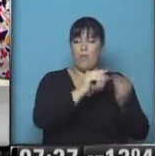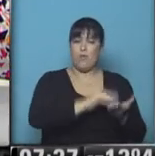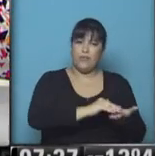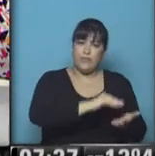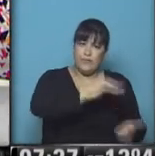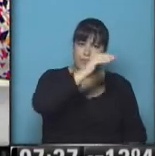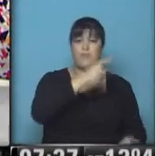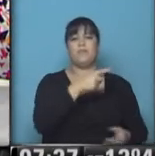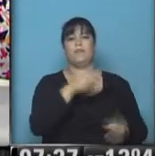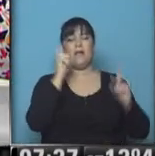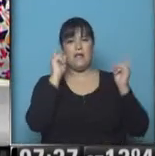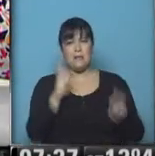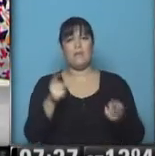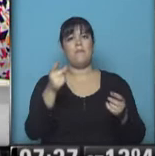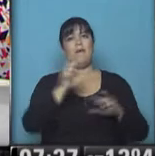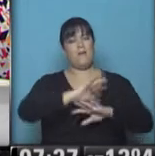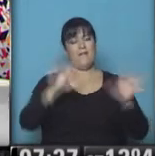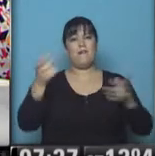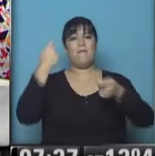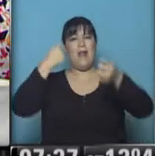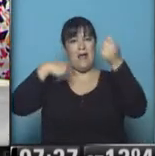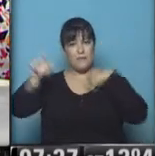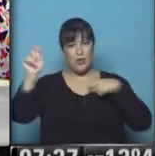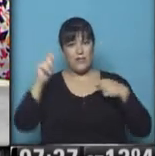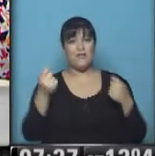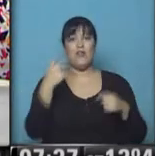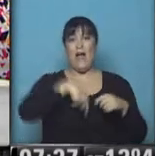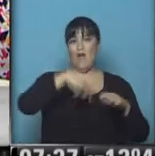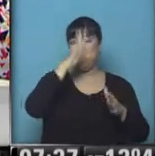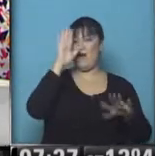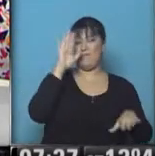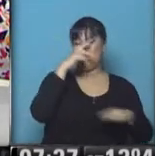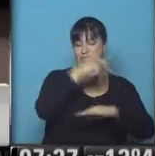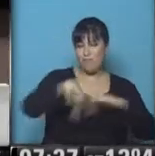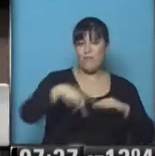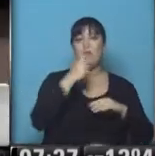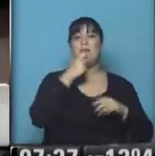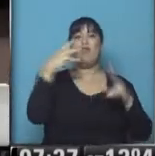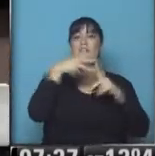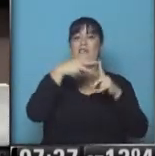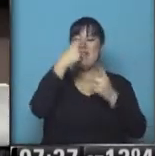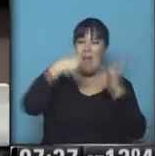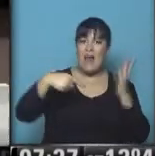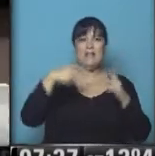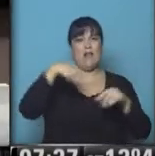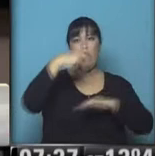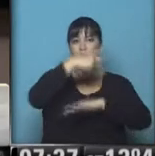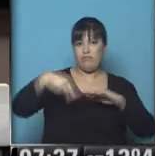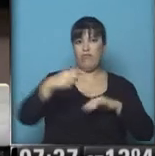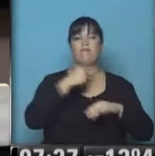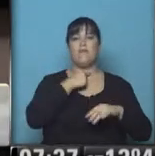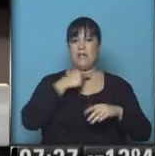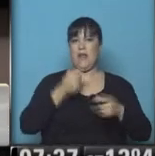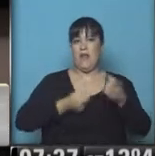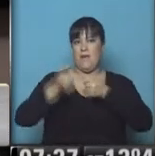empiezan a guiarse las exportaciones que están retenidas por ejemplo las exportaciones de cereales mientras tanto se va a mantener esta política de administrar las